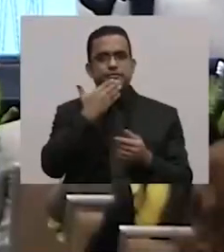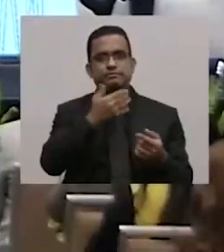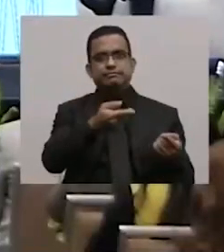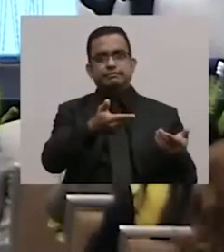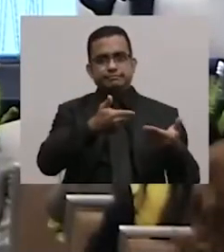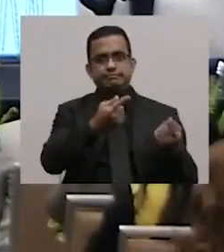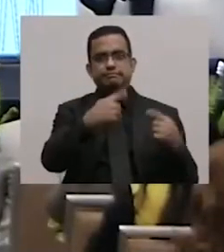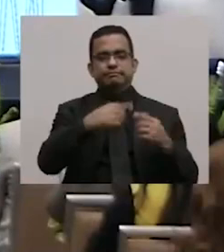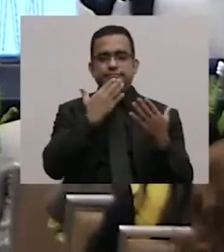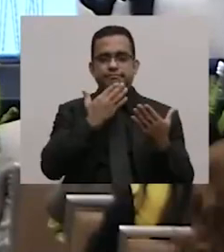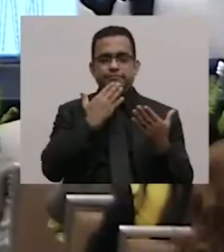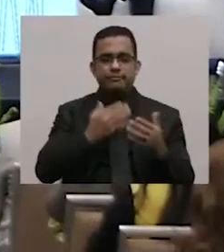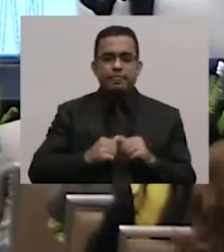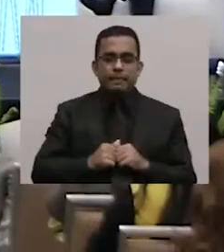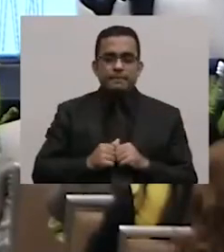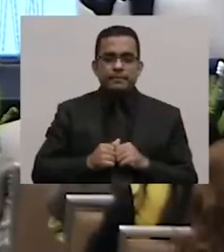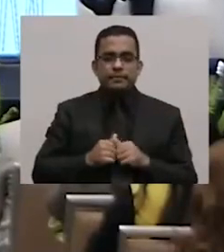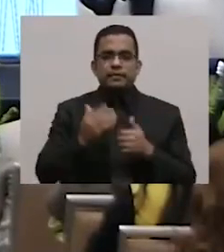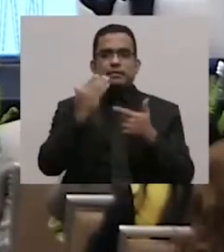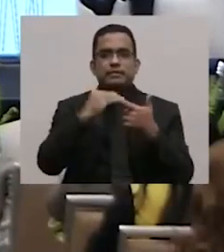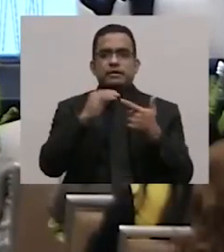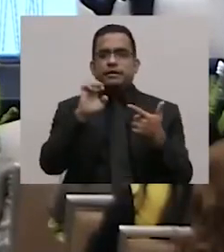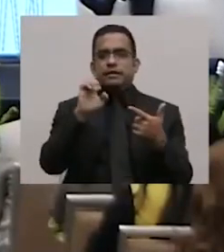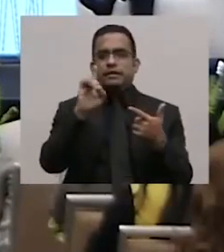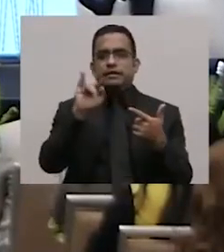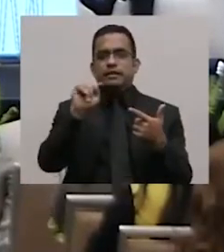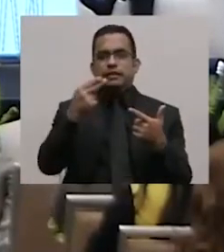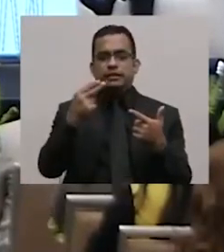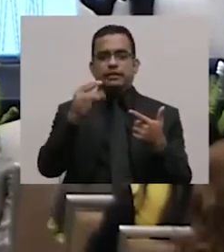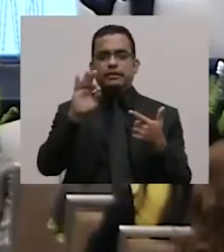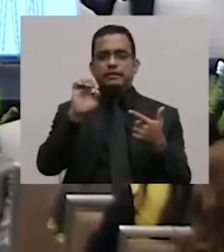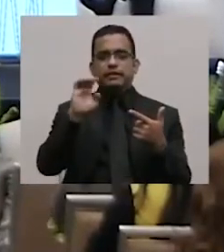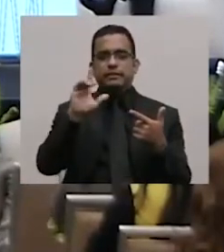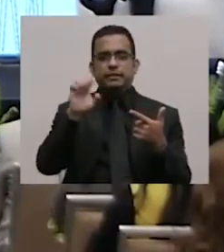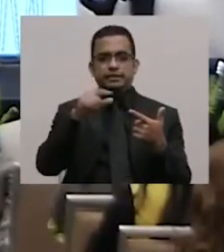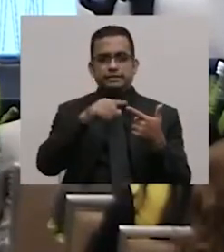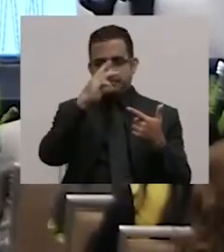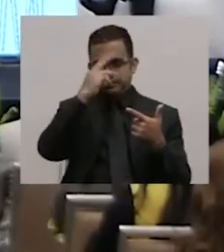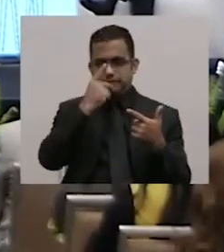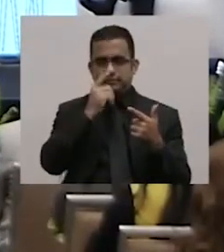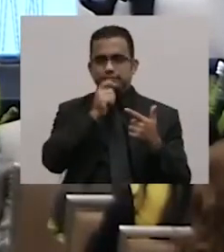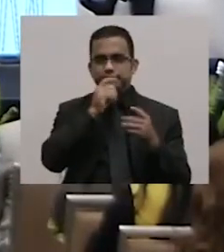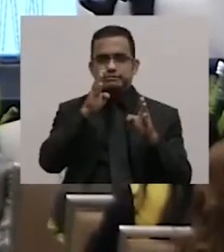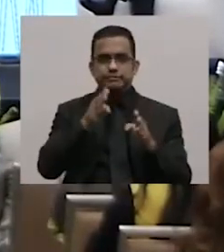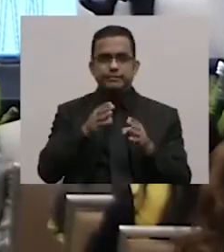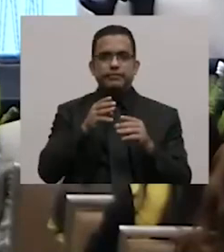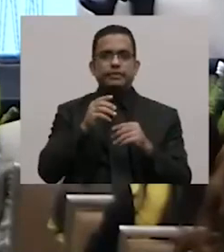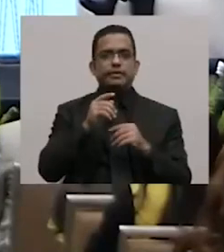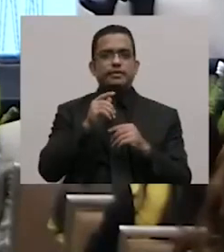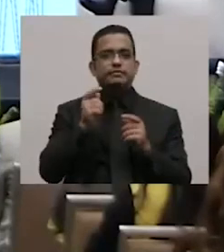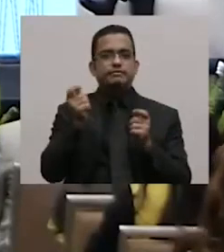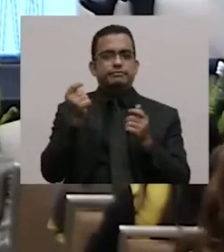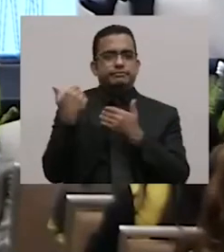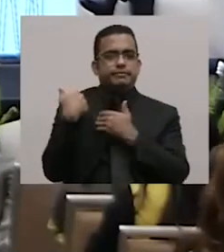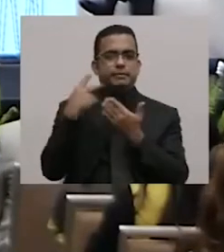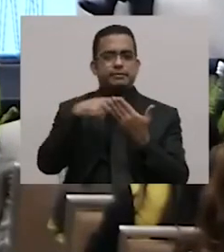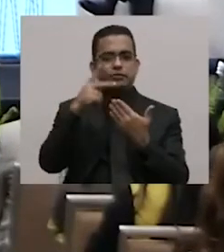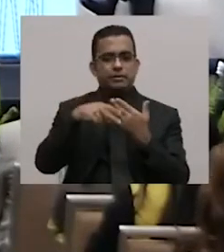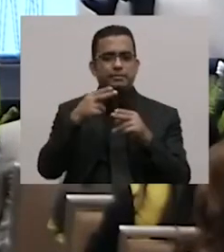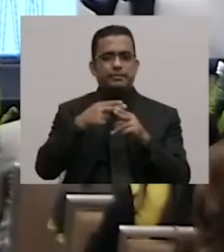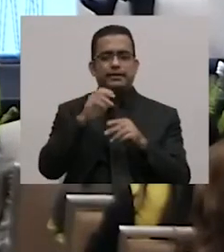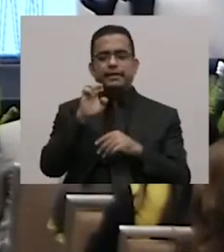invitación. A Edith Febles, periodista dominicana, directora del programa El Día. Muchísimas gracias, Edith,